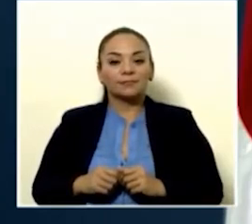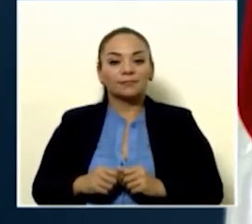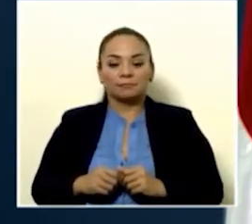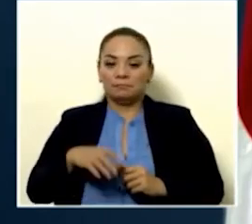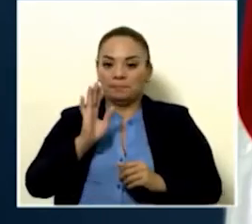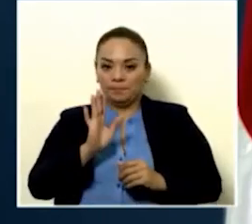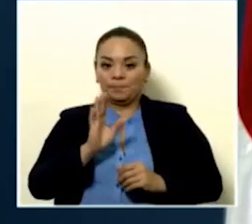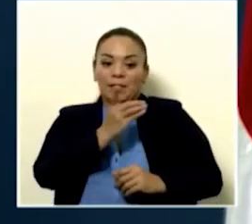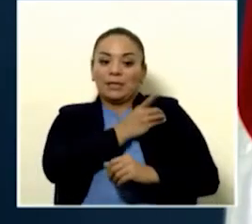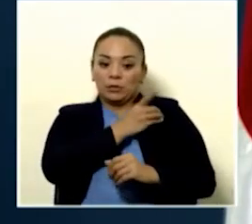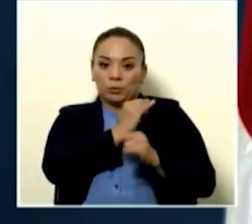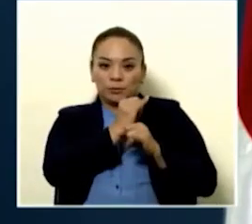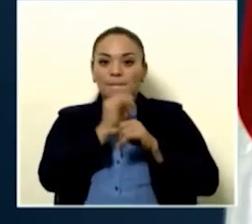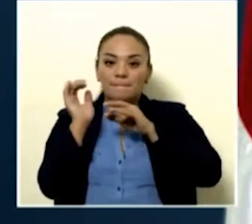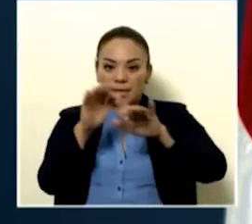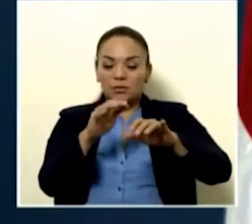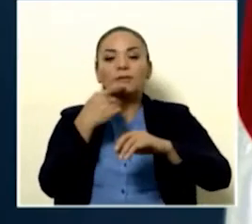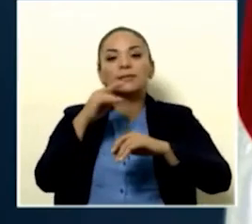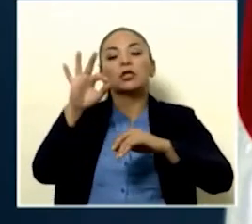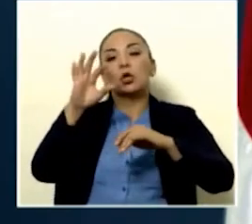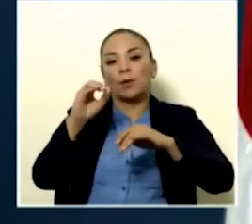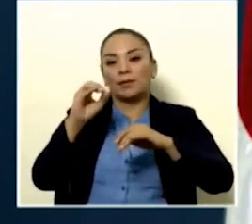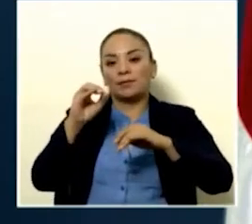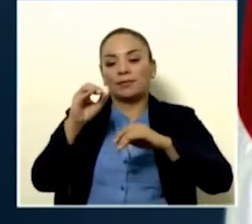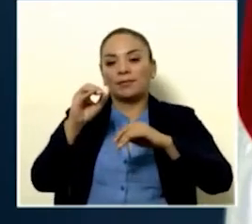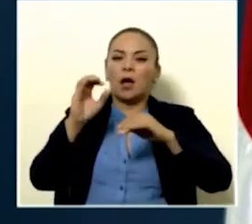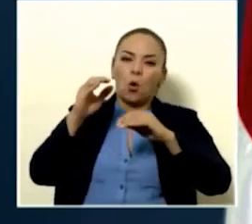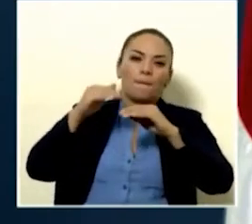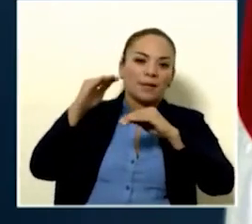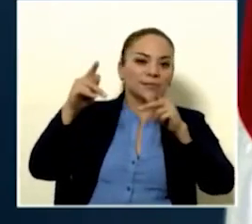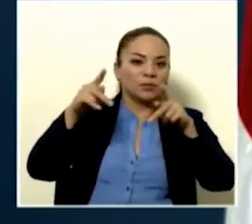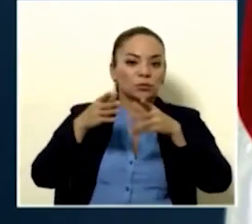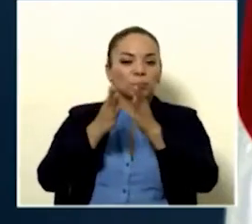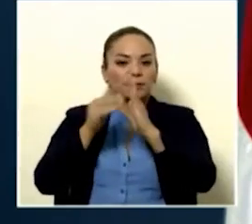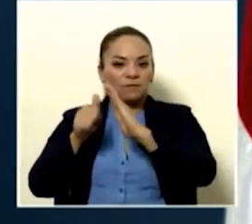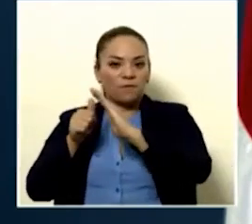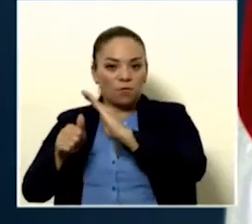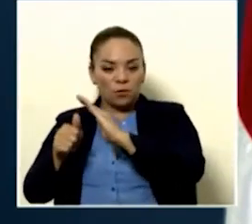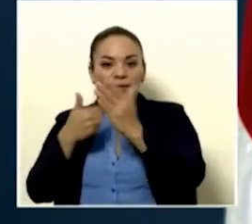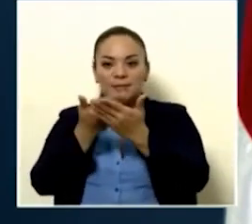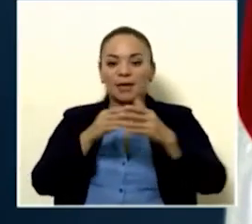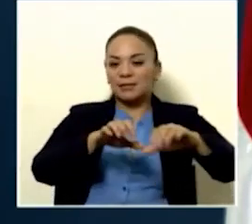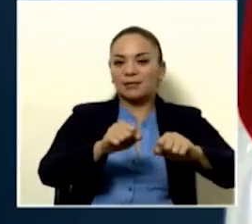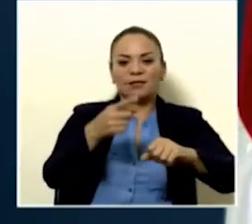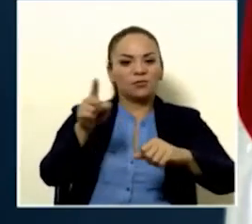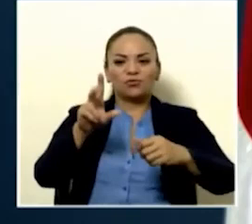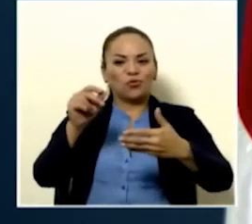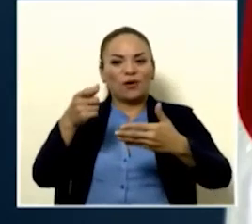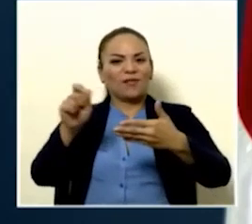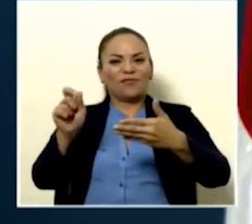dice que el 90 o más de las personas que han solicitado refugio y a quienes llegan a la cita no